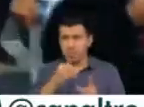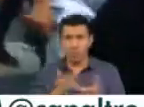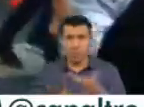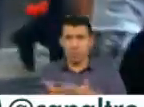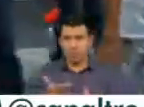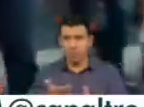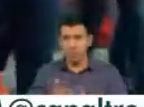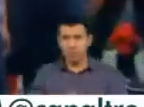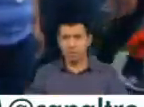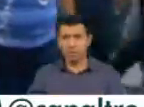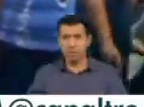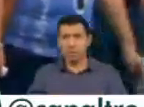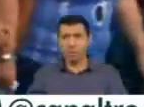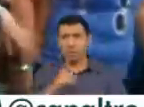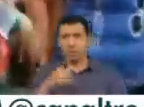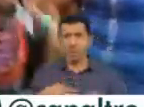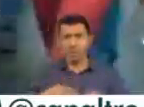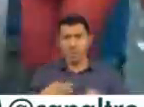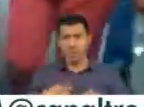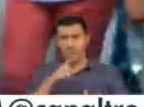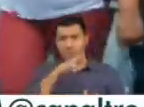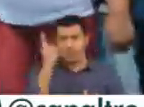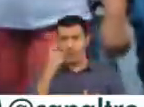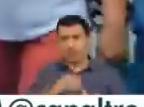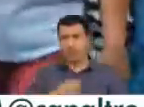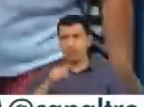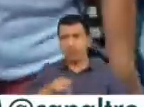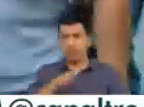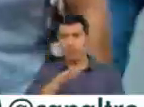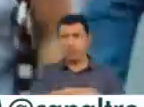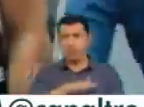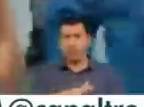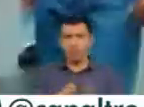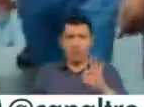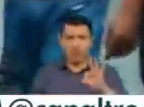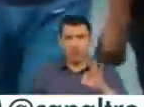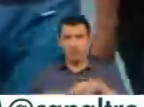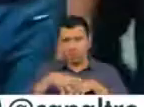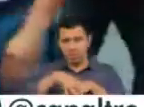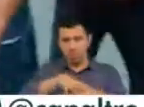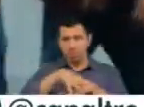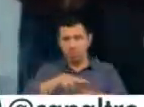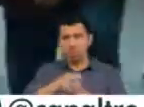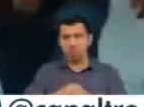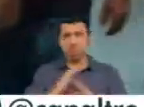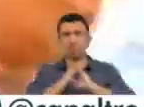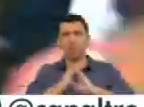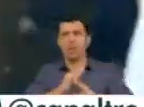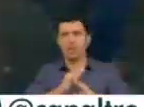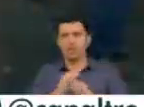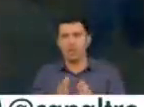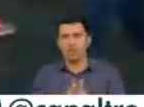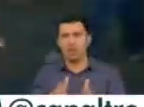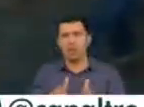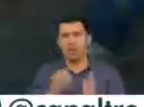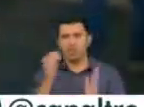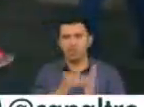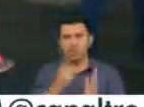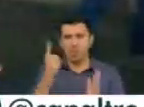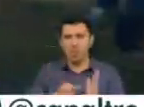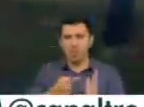más de 50 municipios en todo el país marcharán hoy sobre las 3 de la tarde con el propósito de evitar que esas planillas se ejecuten en los